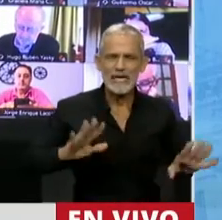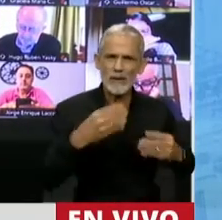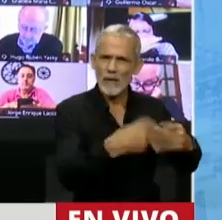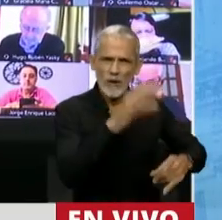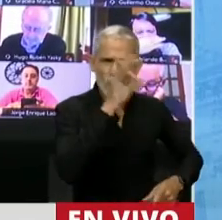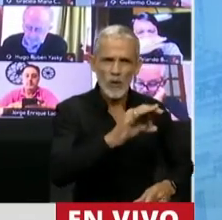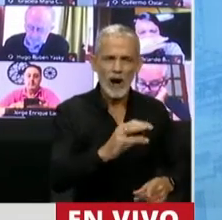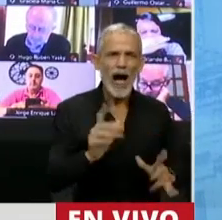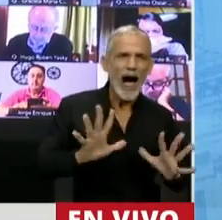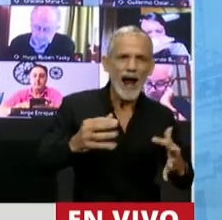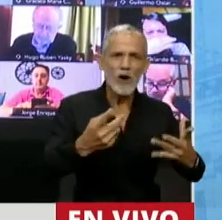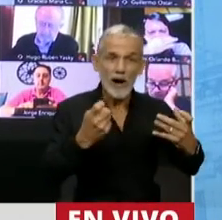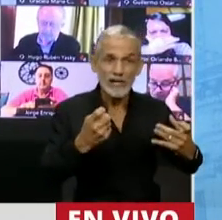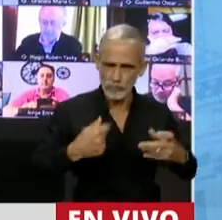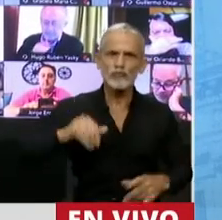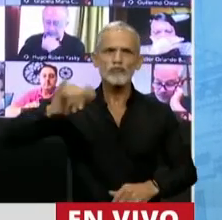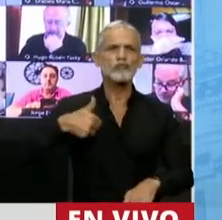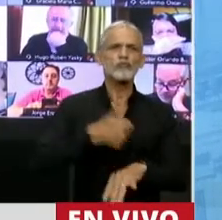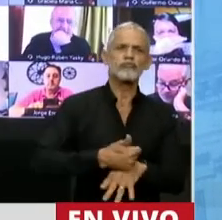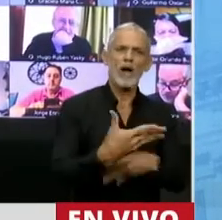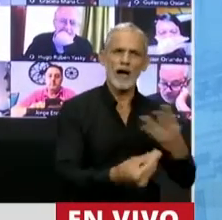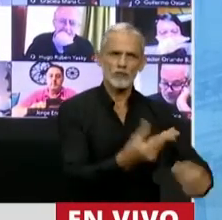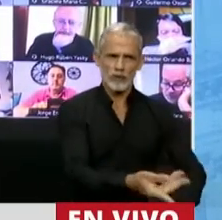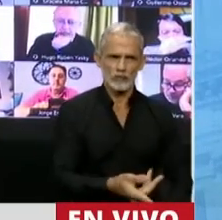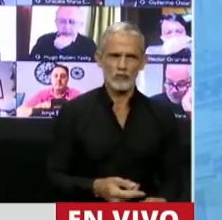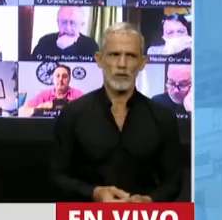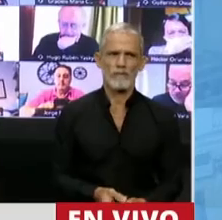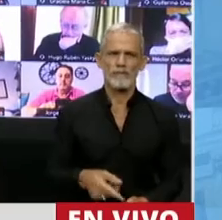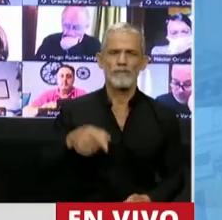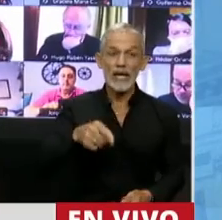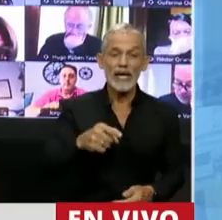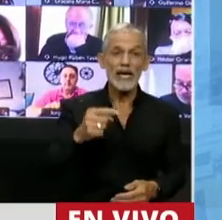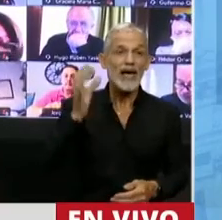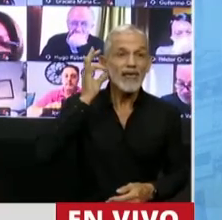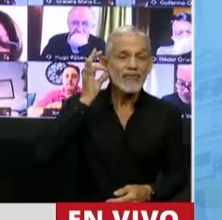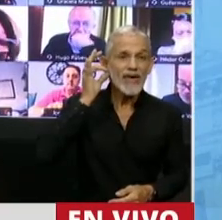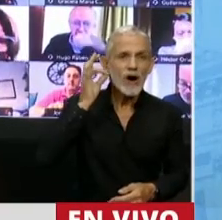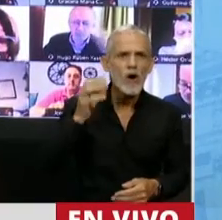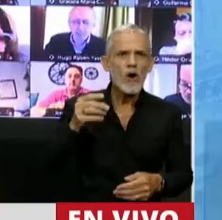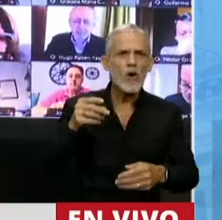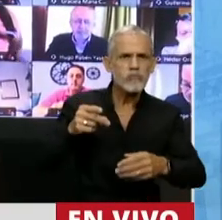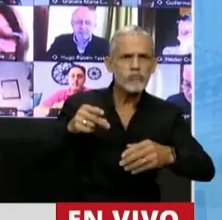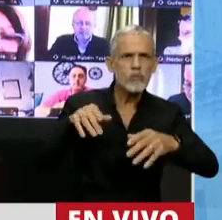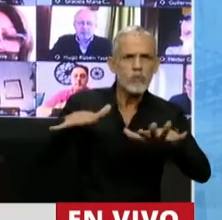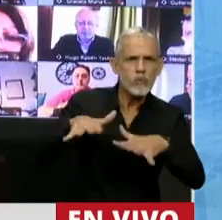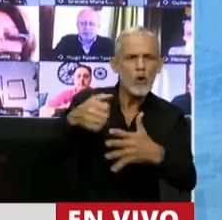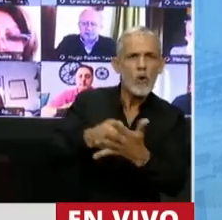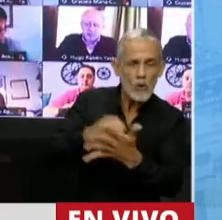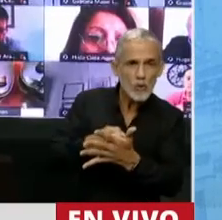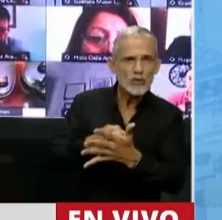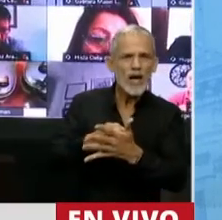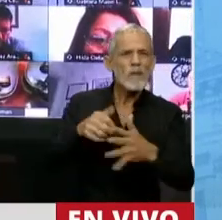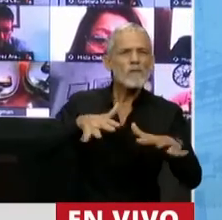en ayuda de los más humildes. Diego abrazó la causa del movimiento nacional